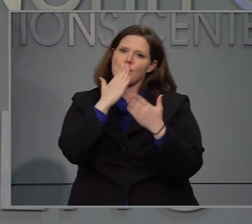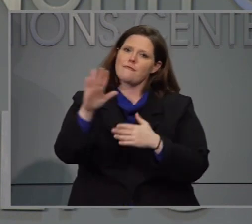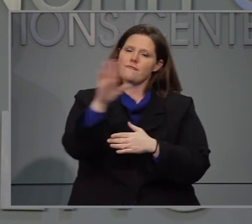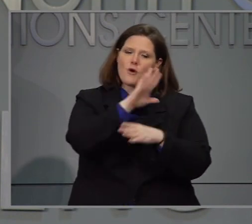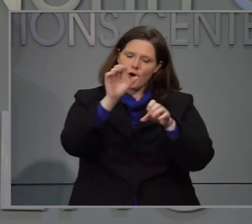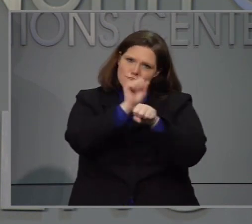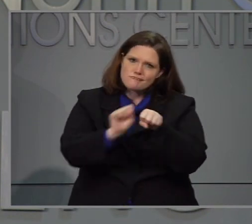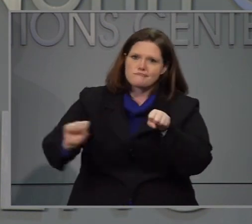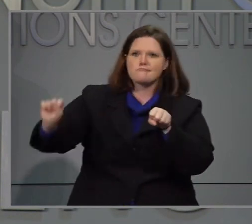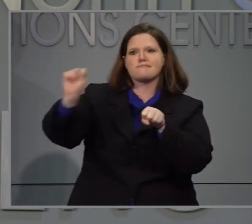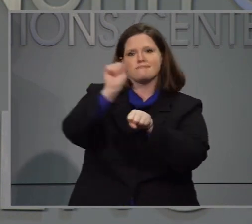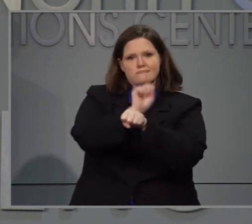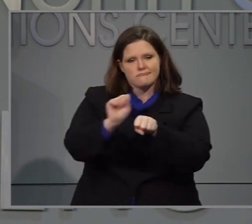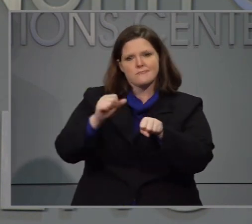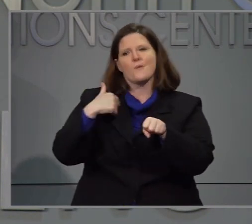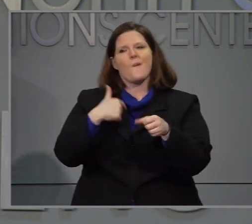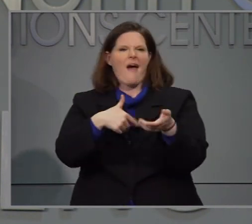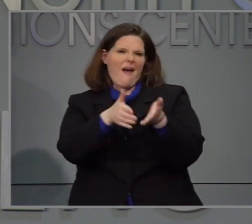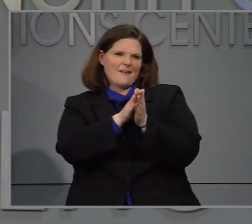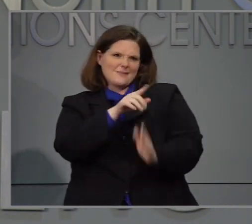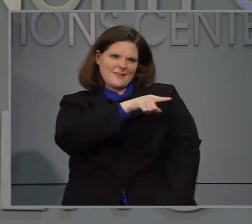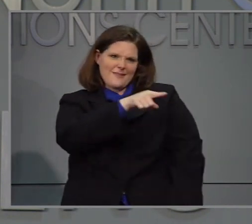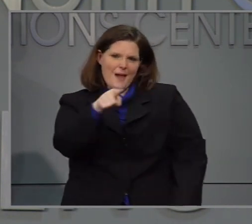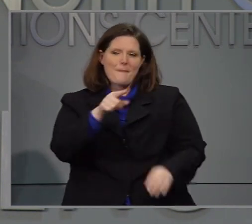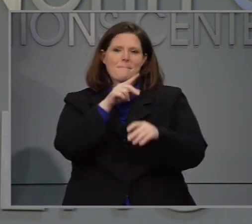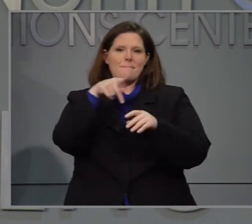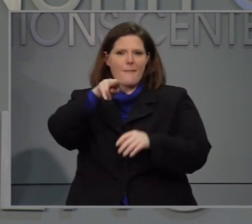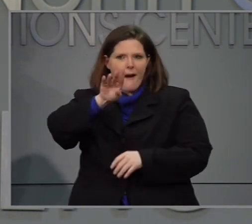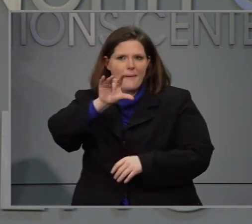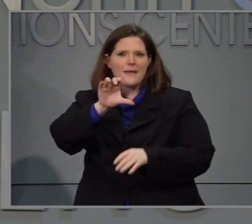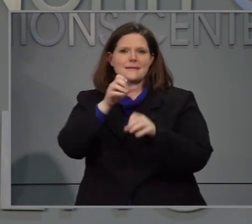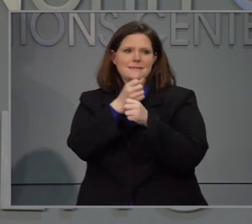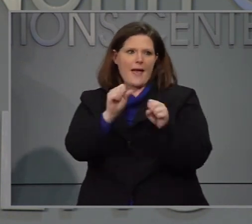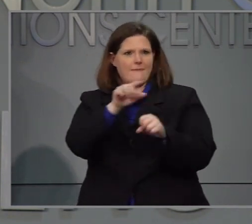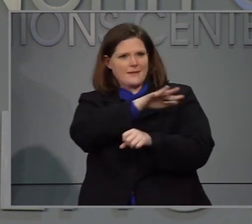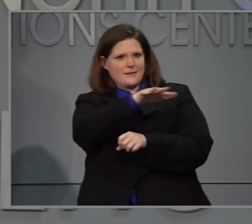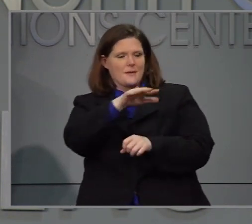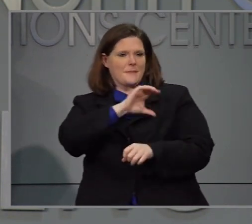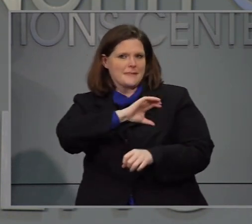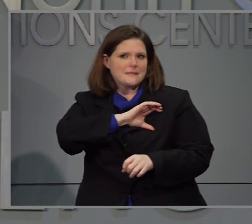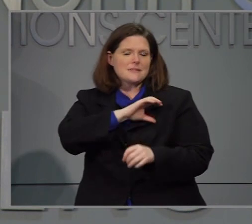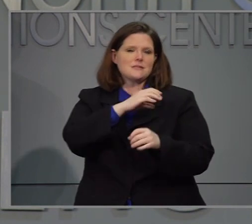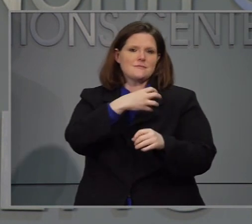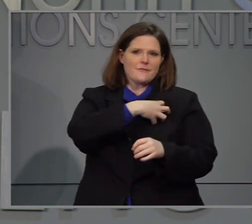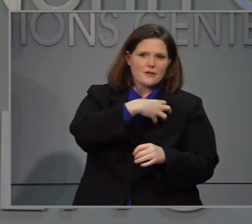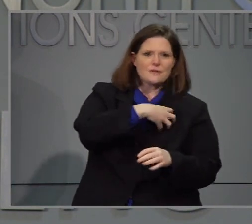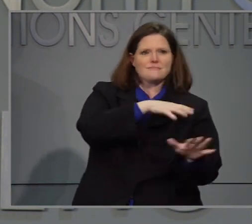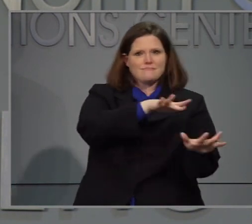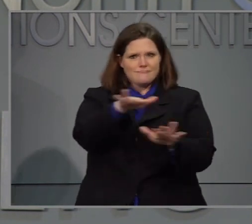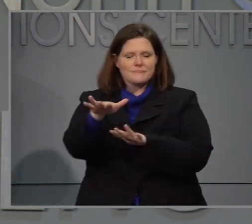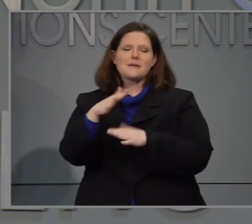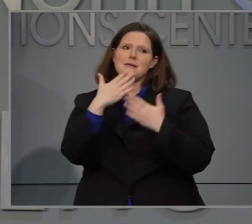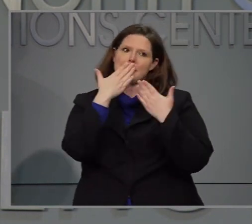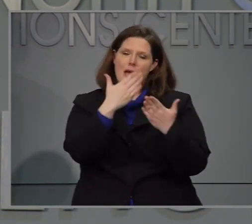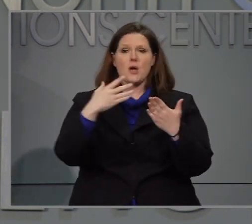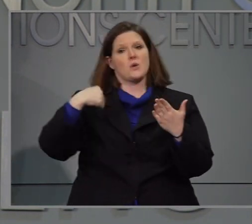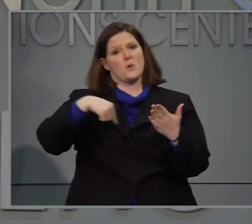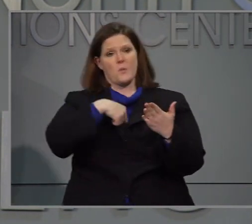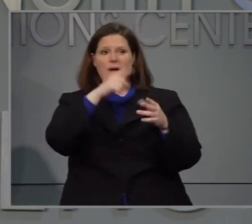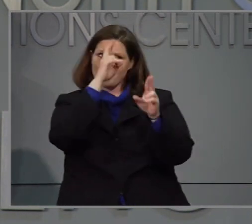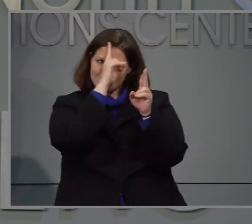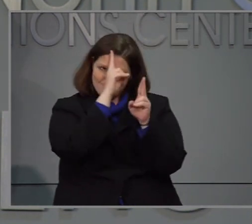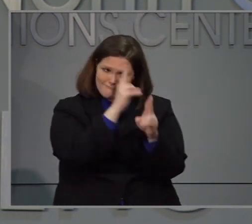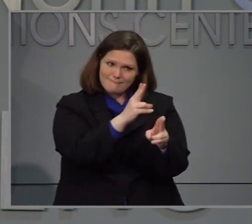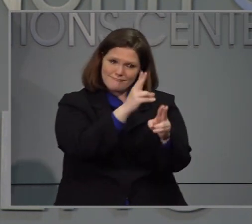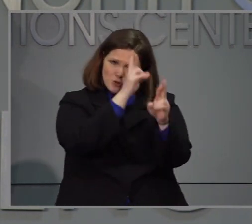el excelente trabajo que están haciendo. Les estamos pidiendo mucho a los profesionales de seguridad pública y les debemos